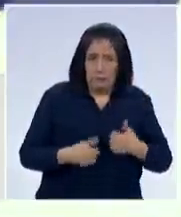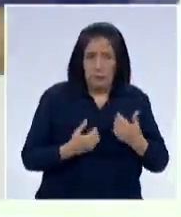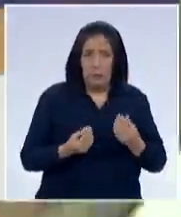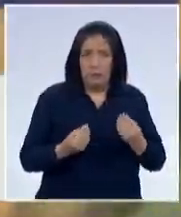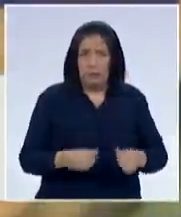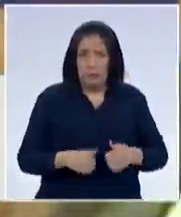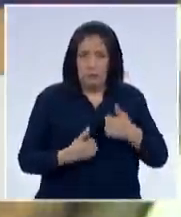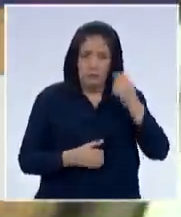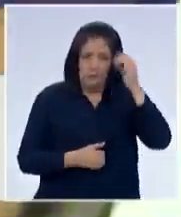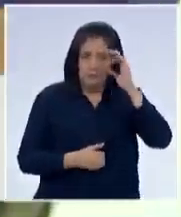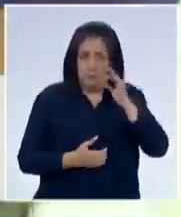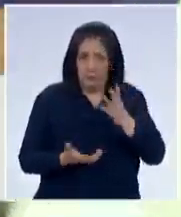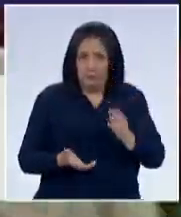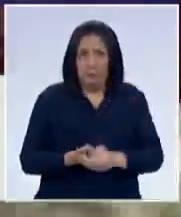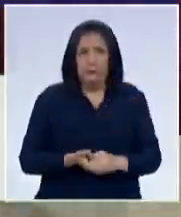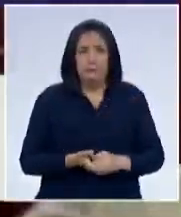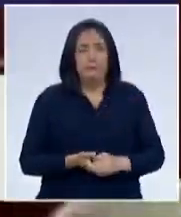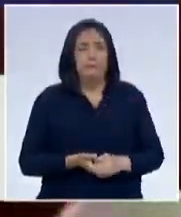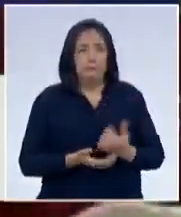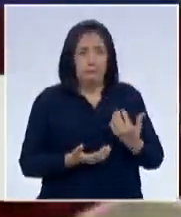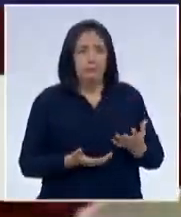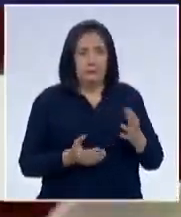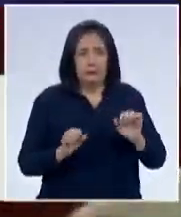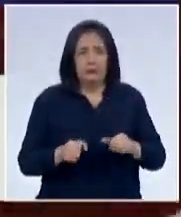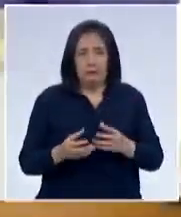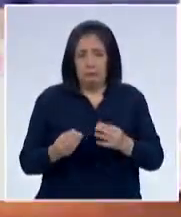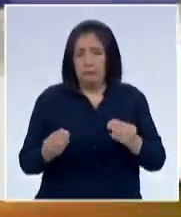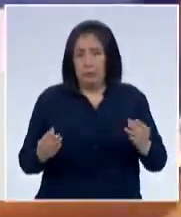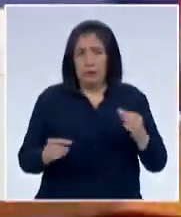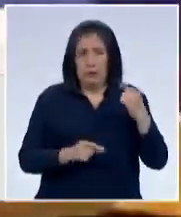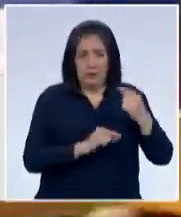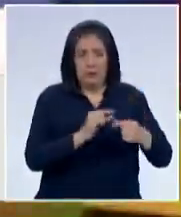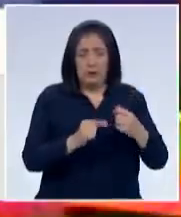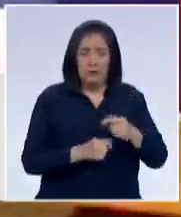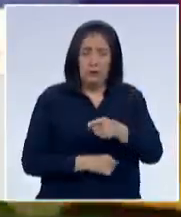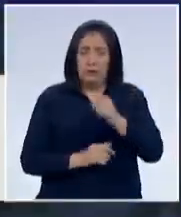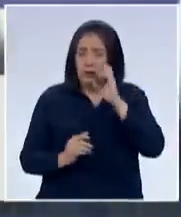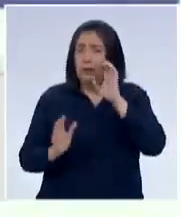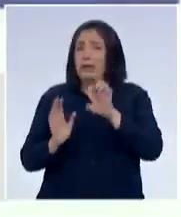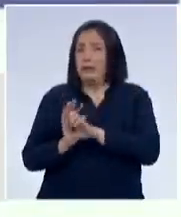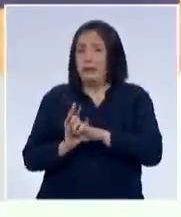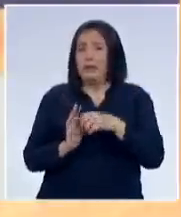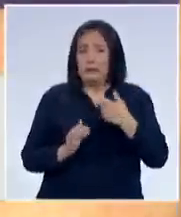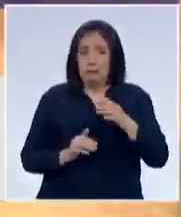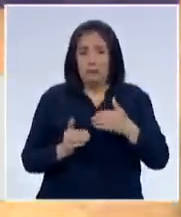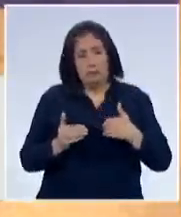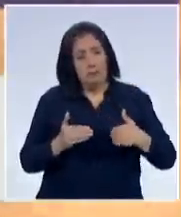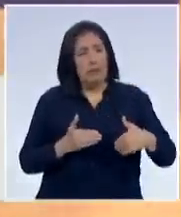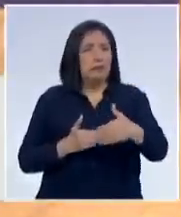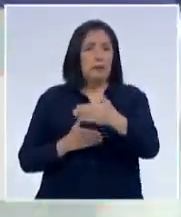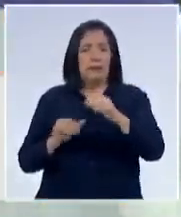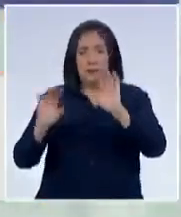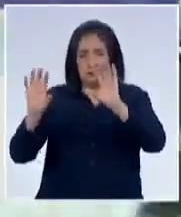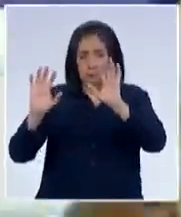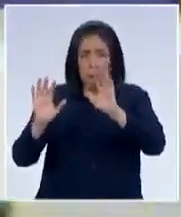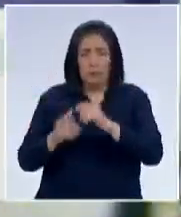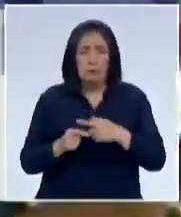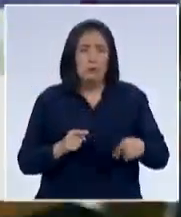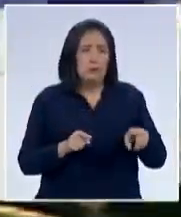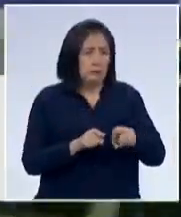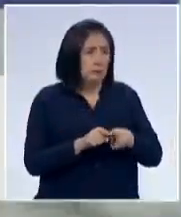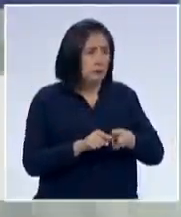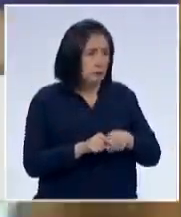que la verdad caló en muchísimas generaciones. Sin duda, su ejemplo trascendió el ámbito del vóley, sí. Pero ojo, además tuvo